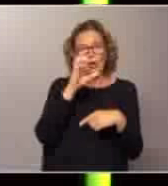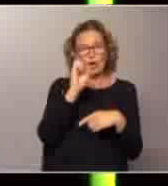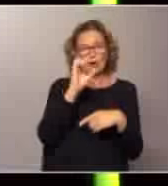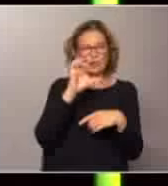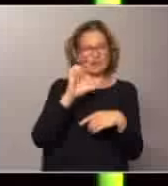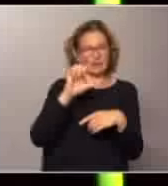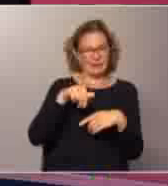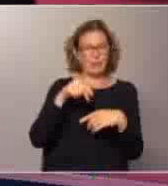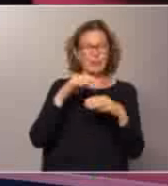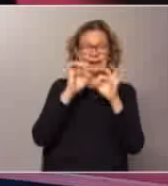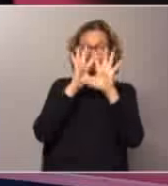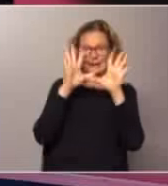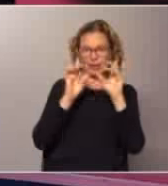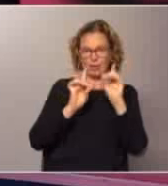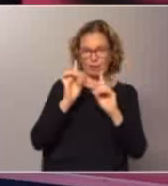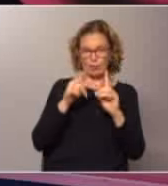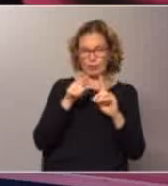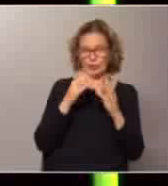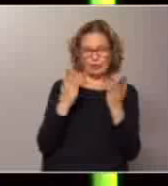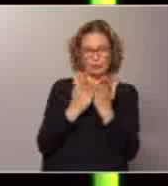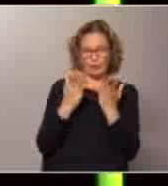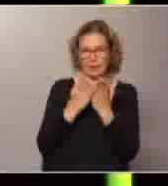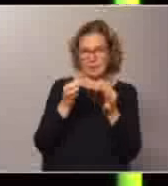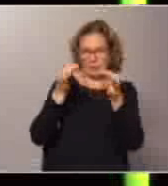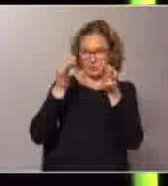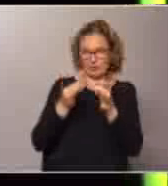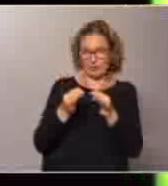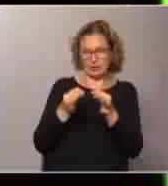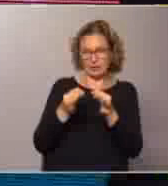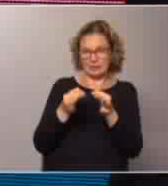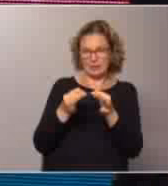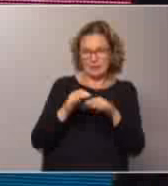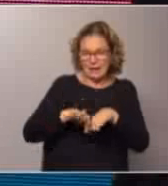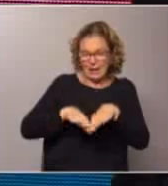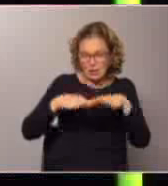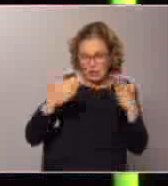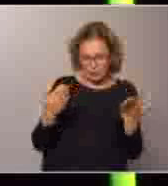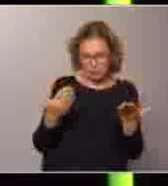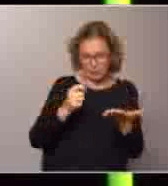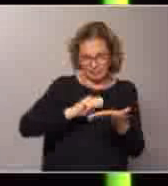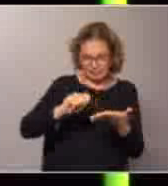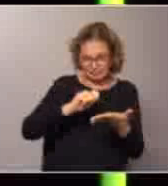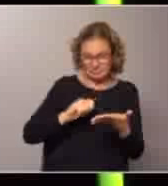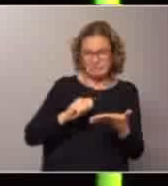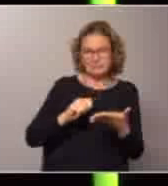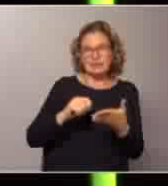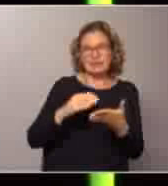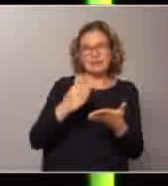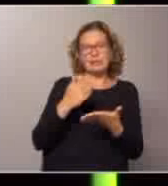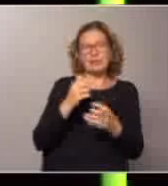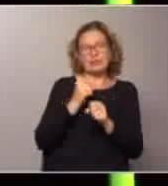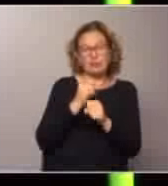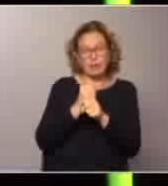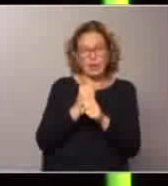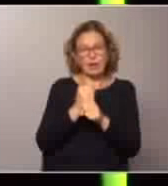insiste mucho en esto que o no estudias específicamente el tema de la nota de la diaria pero tu trabajo del departamento de